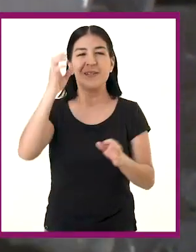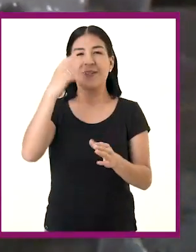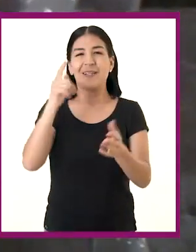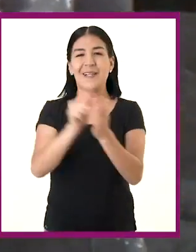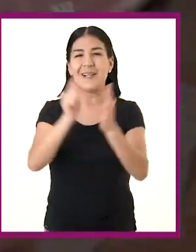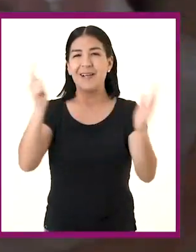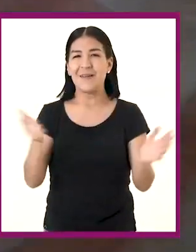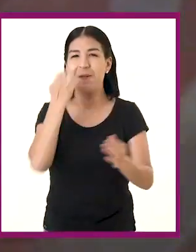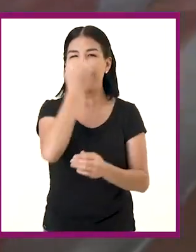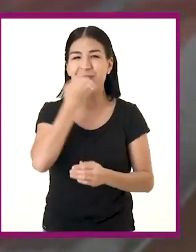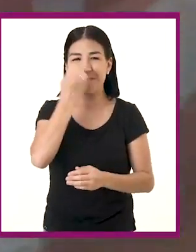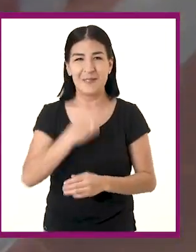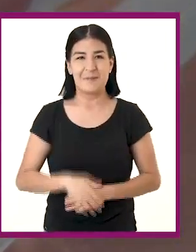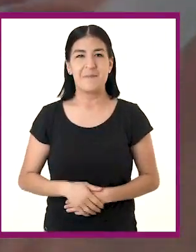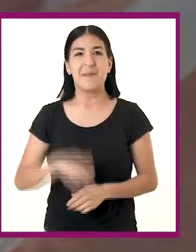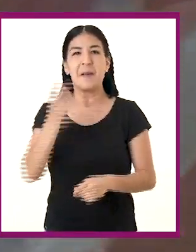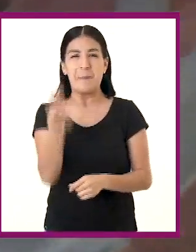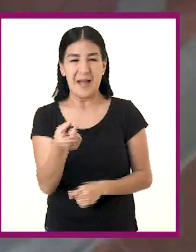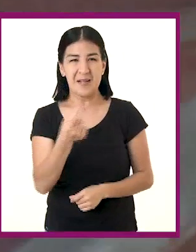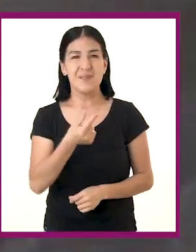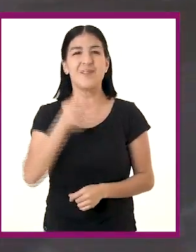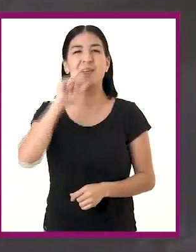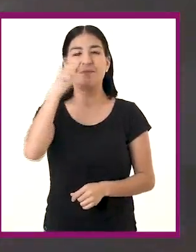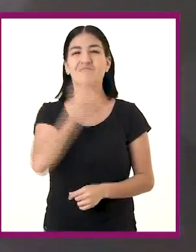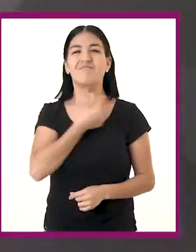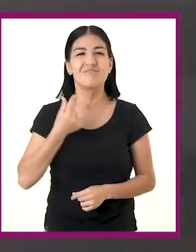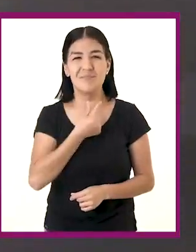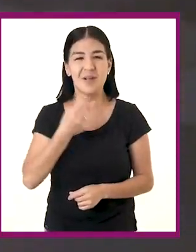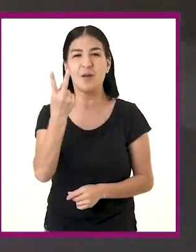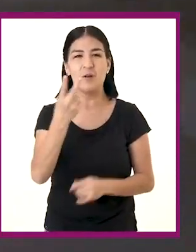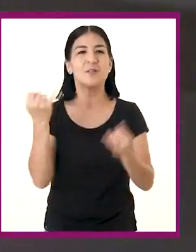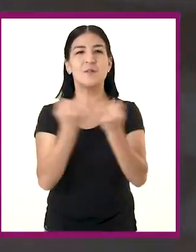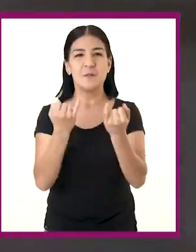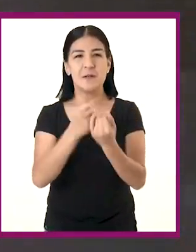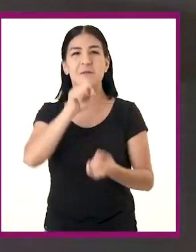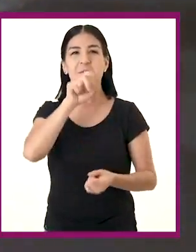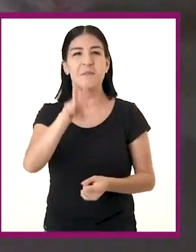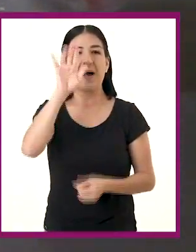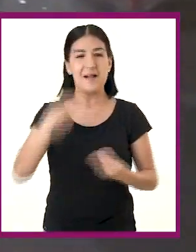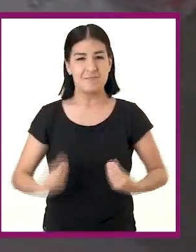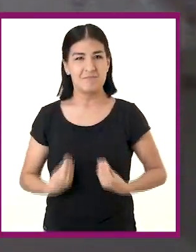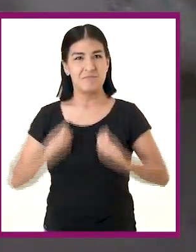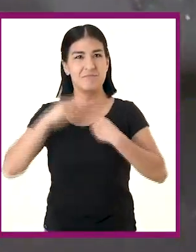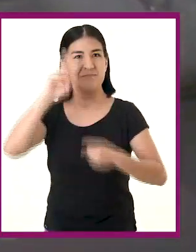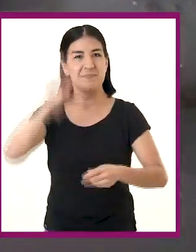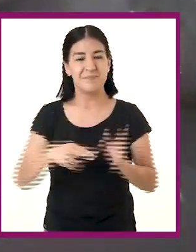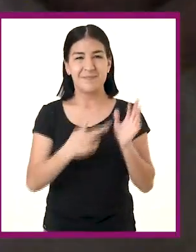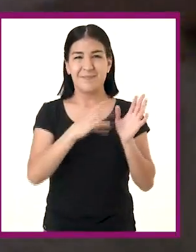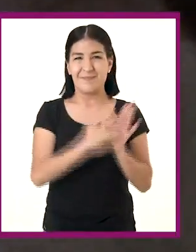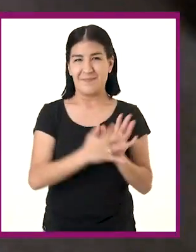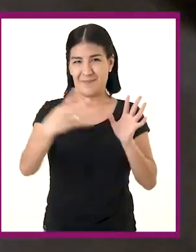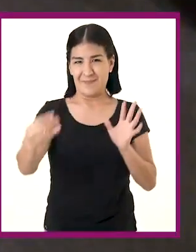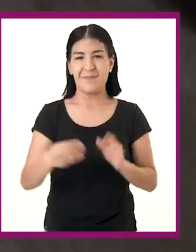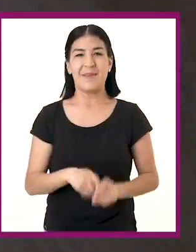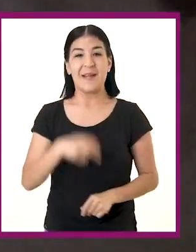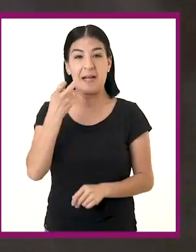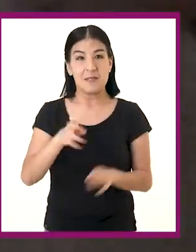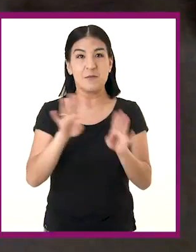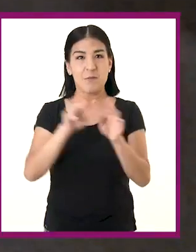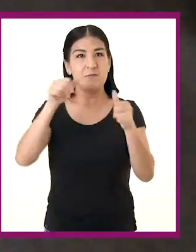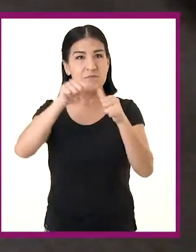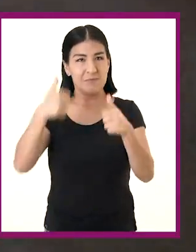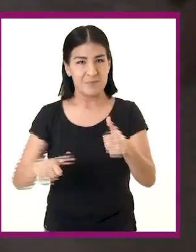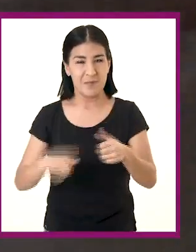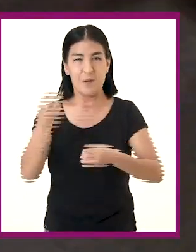moderna y tiene un aspecto más de un libro de ciencias naturales. El perro y el gallo son tomados de modelos reales, es decir, de animales